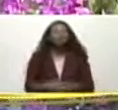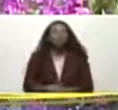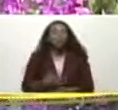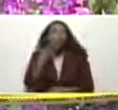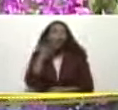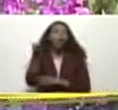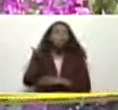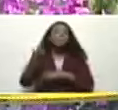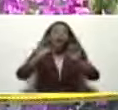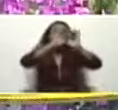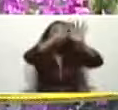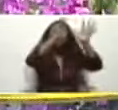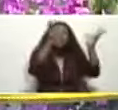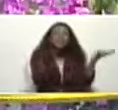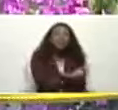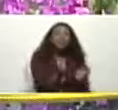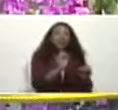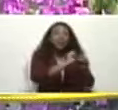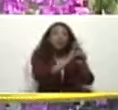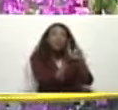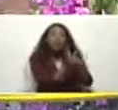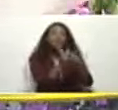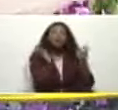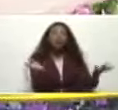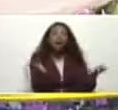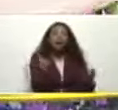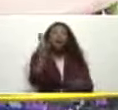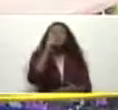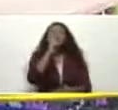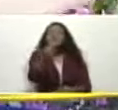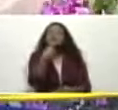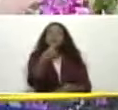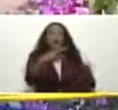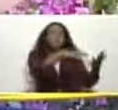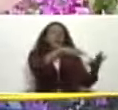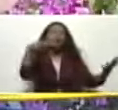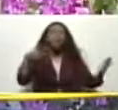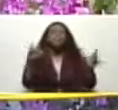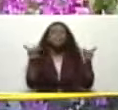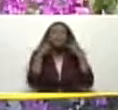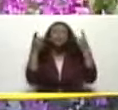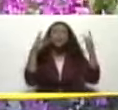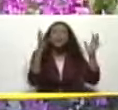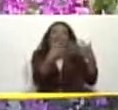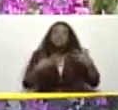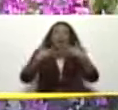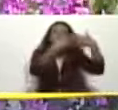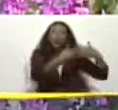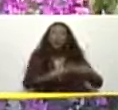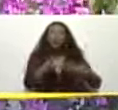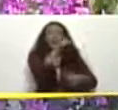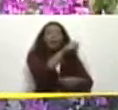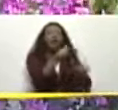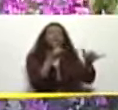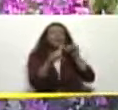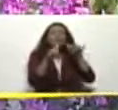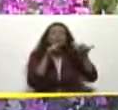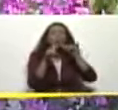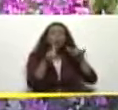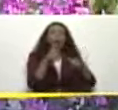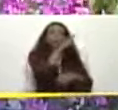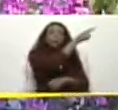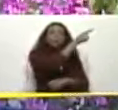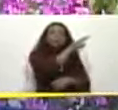Cuando nos llegó la pandemia 2020, ¿qué decía el Miami Herald, el New York Times, el Washington Post, el diario El